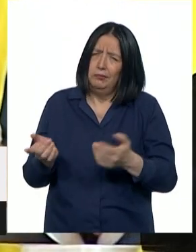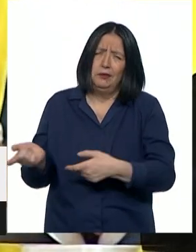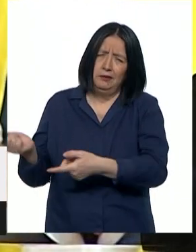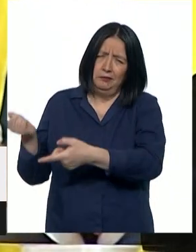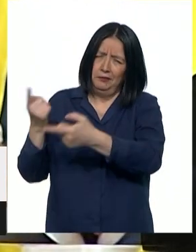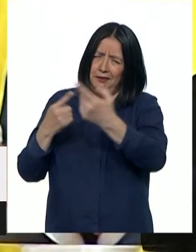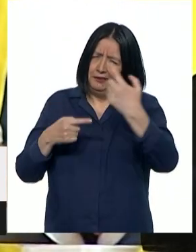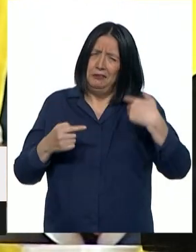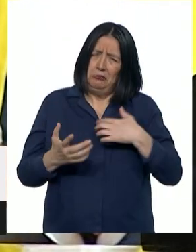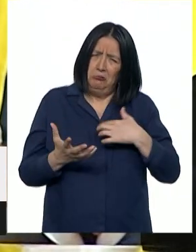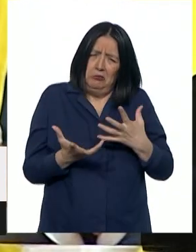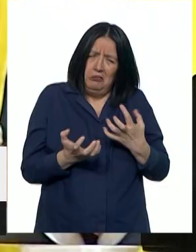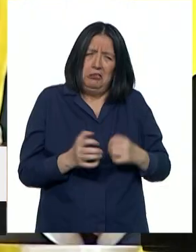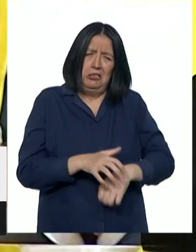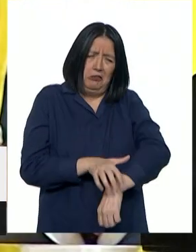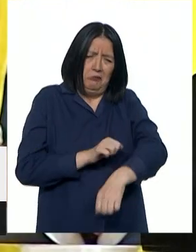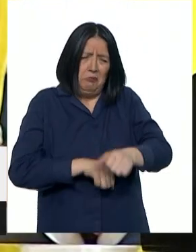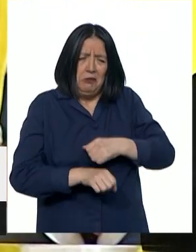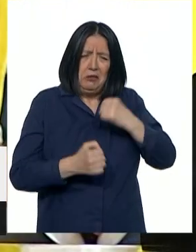de esas ganas de luchar